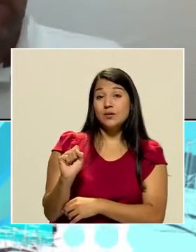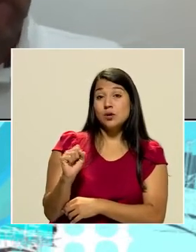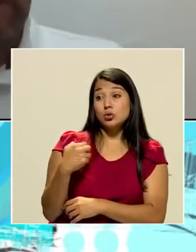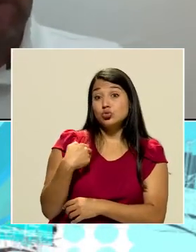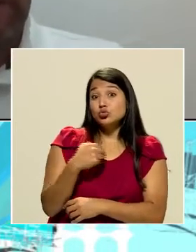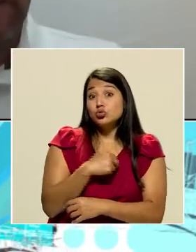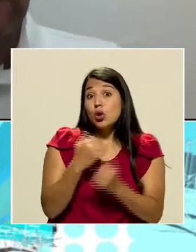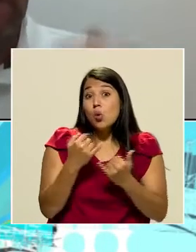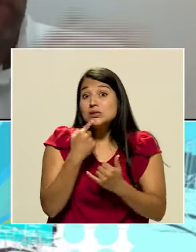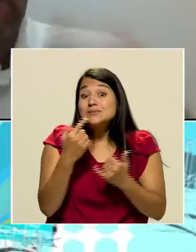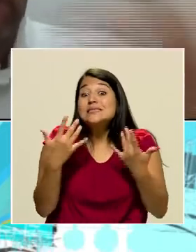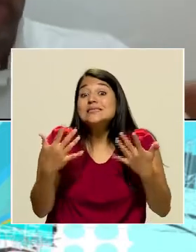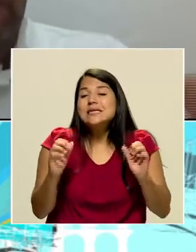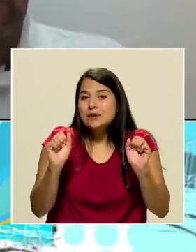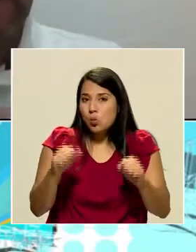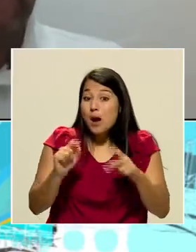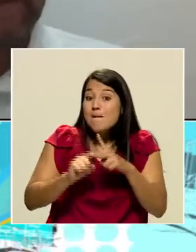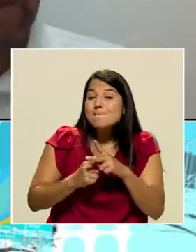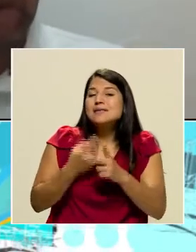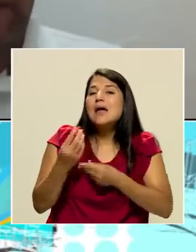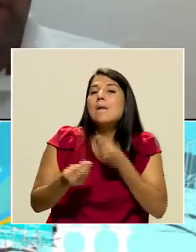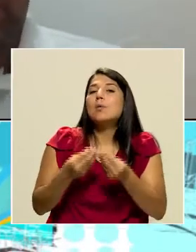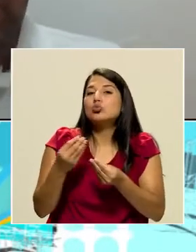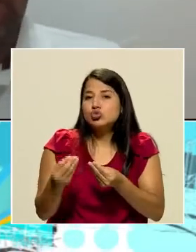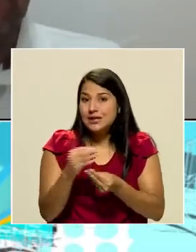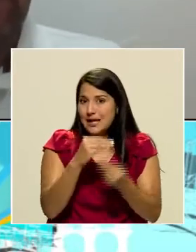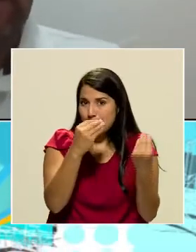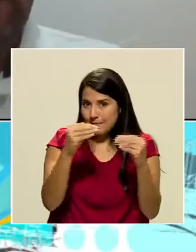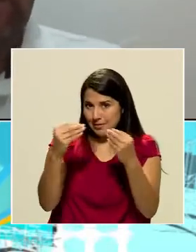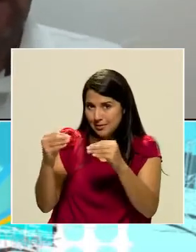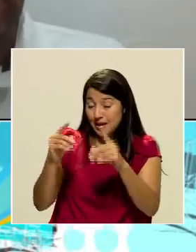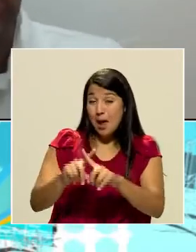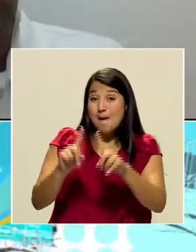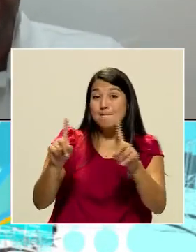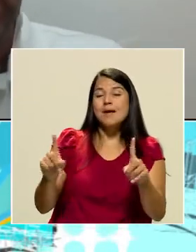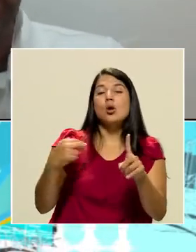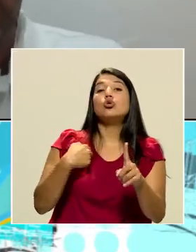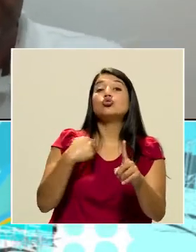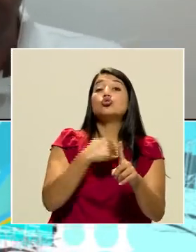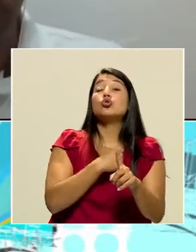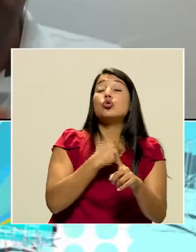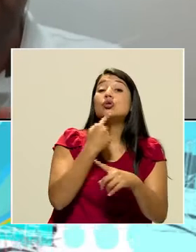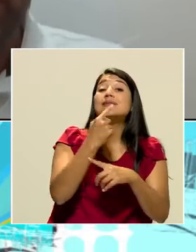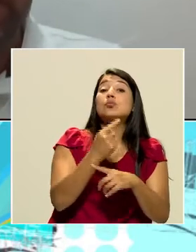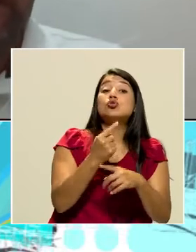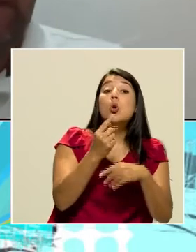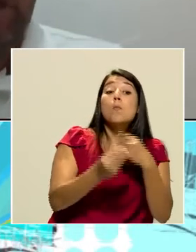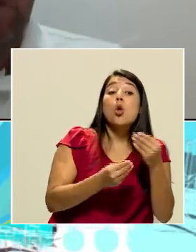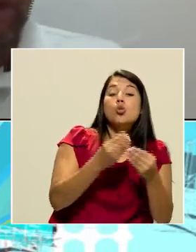estamos diciendo es que ya se pueden comenzar a producir y distribuir, pero estamos hablando de producir y distribuir